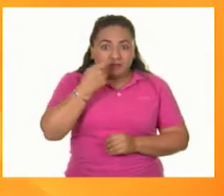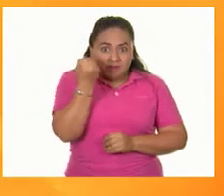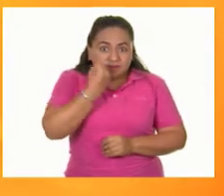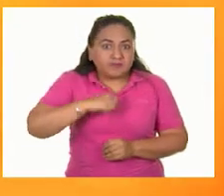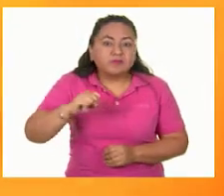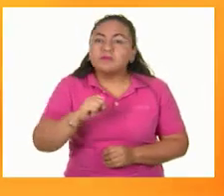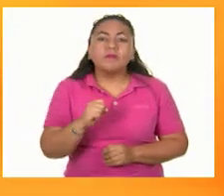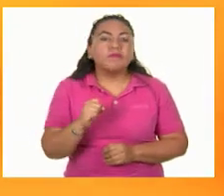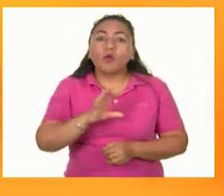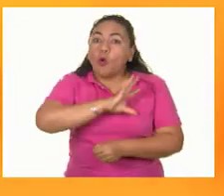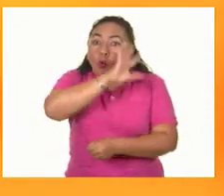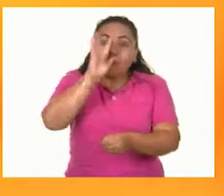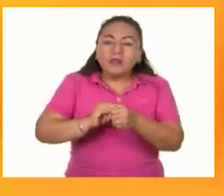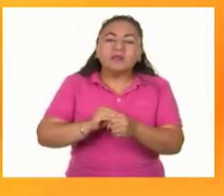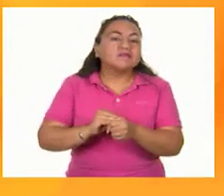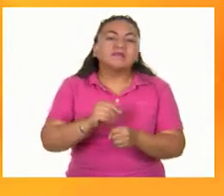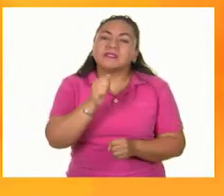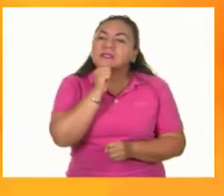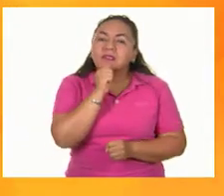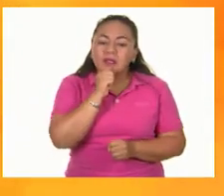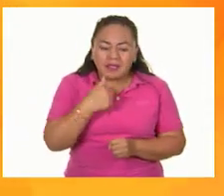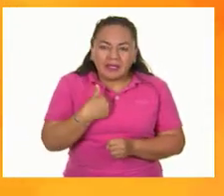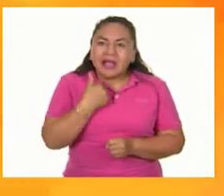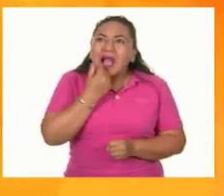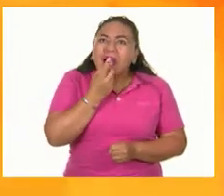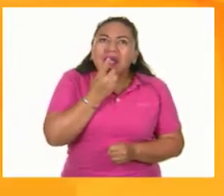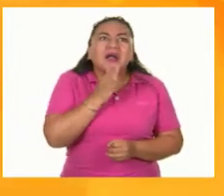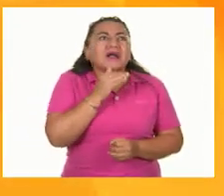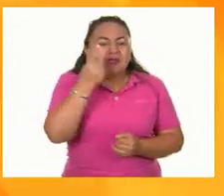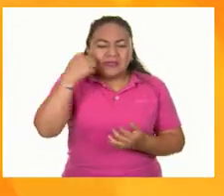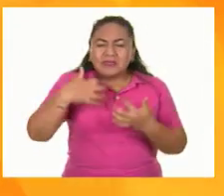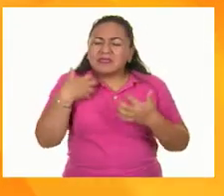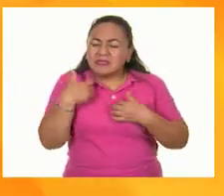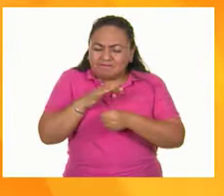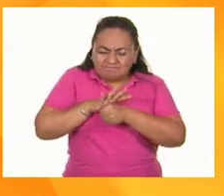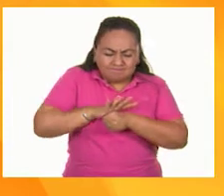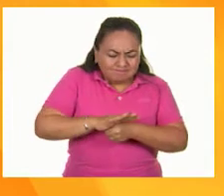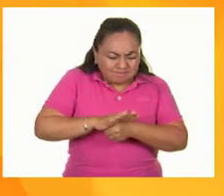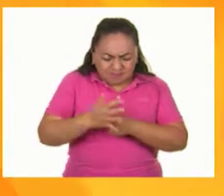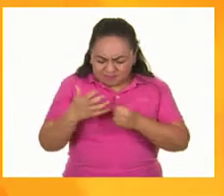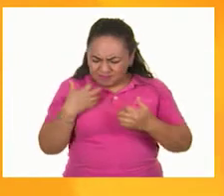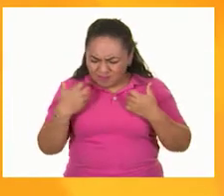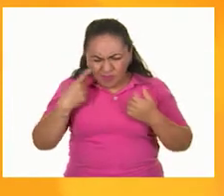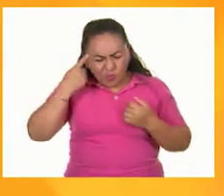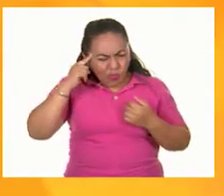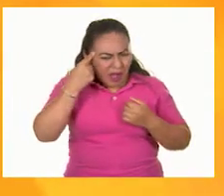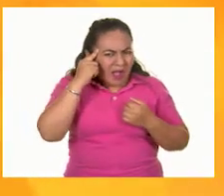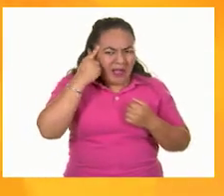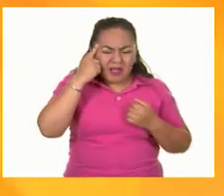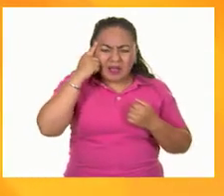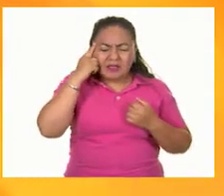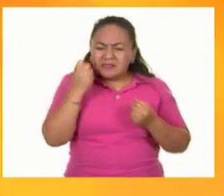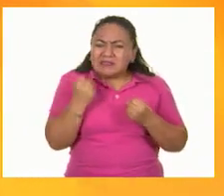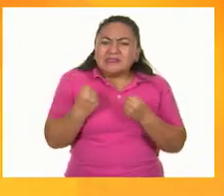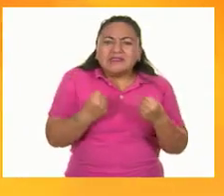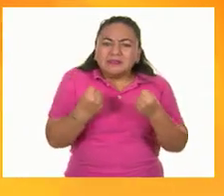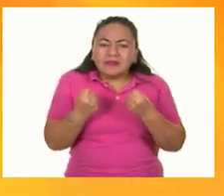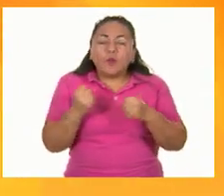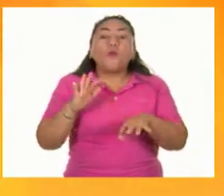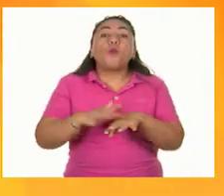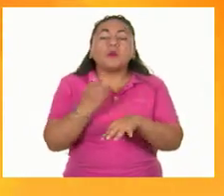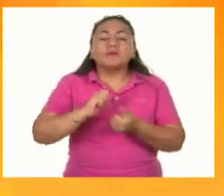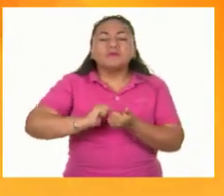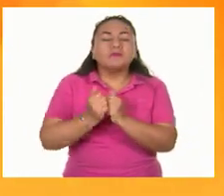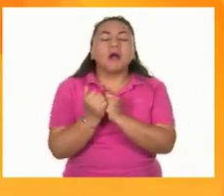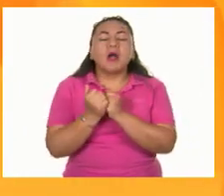al no poder hacer o decir algo se sienten frustrados, enojados, molestos y estresados y por eso se